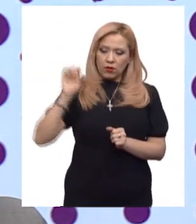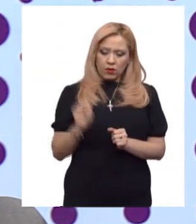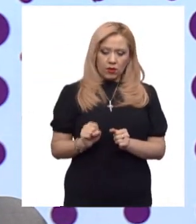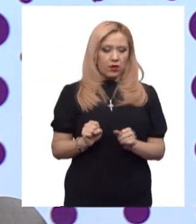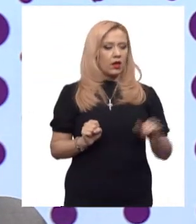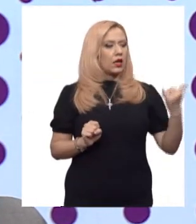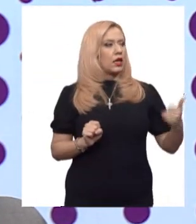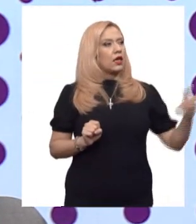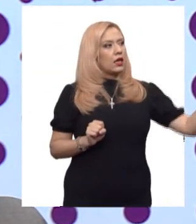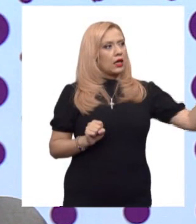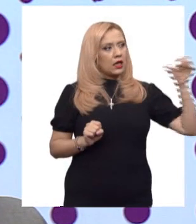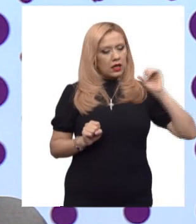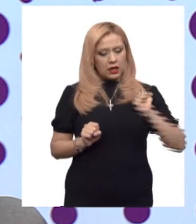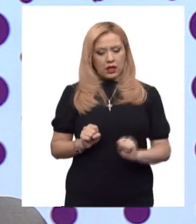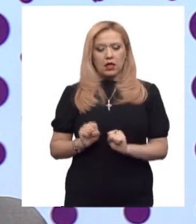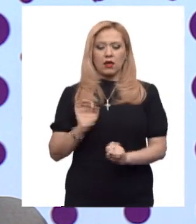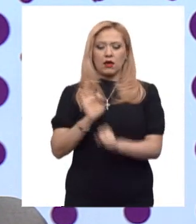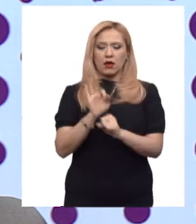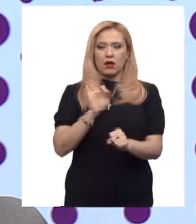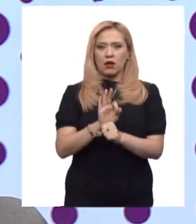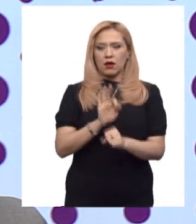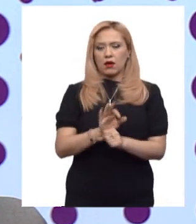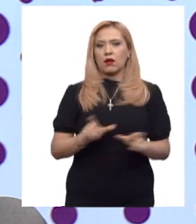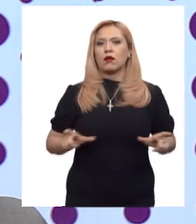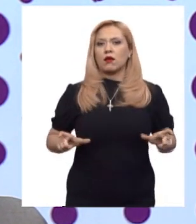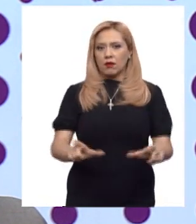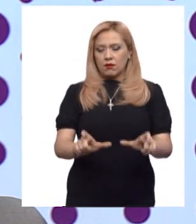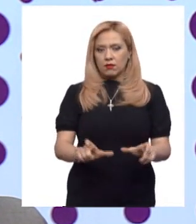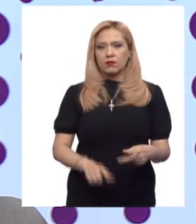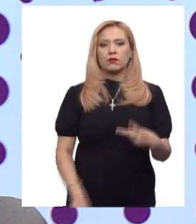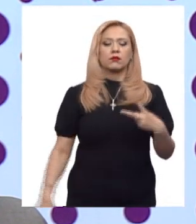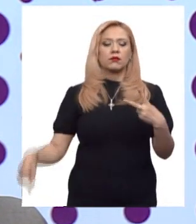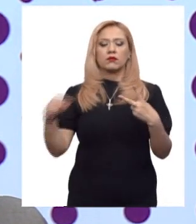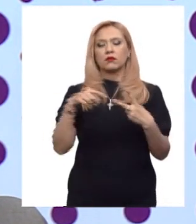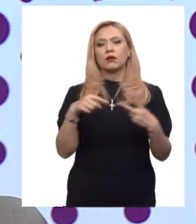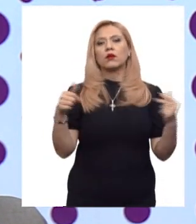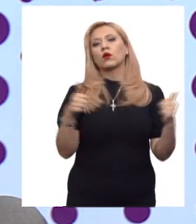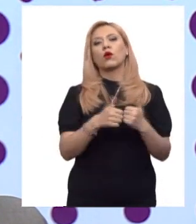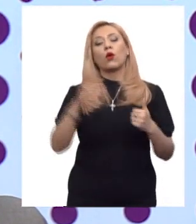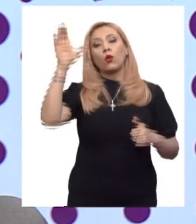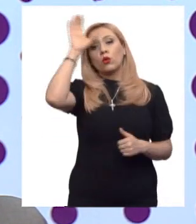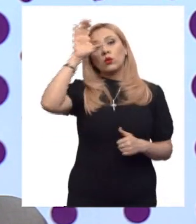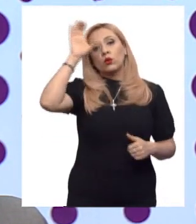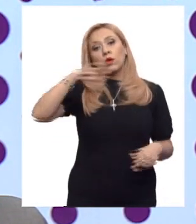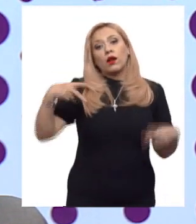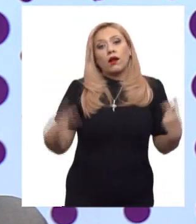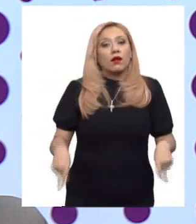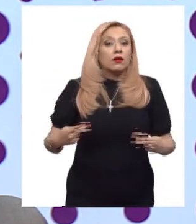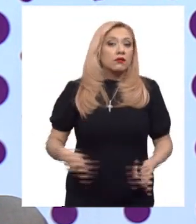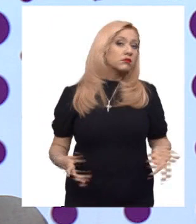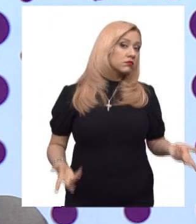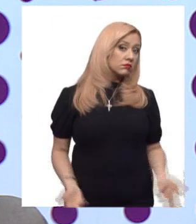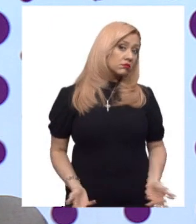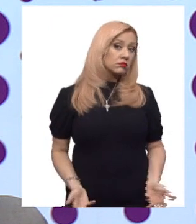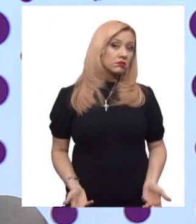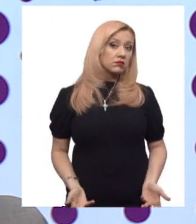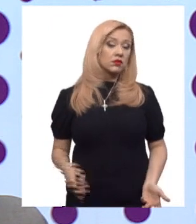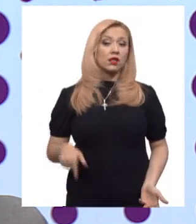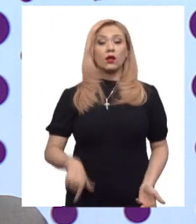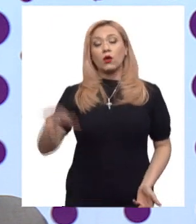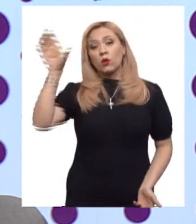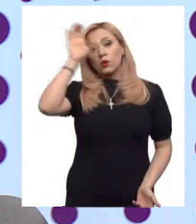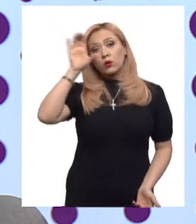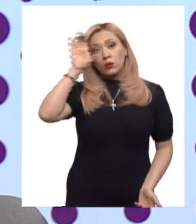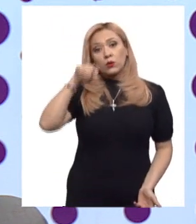de seguridad y de protección en México. Y segundo, bajo las culturas que tenemos, porque también es un asunto cultural